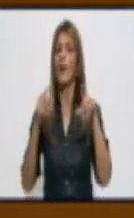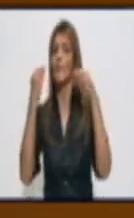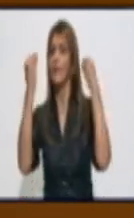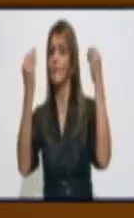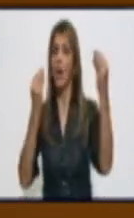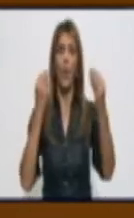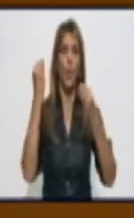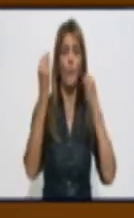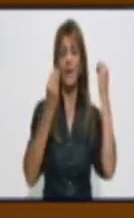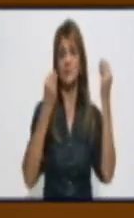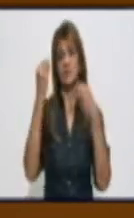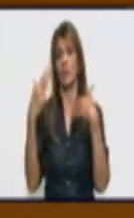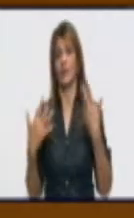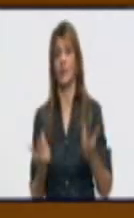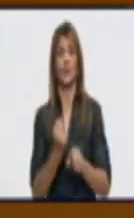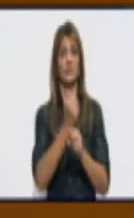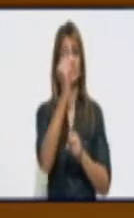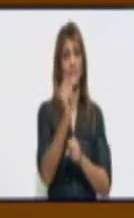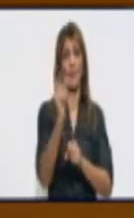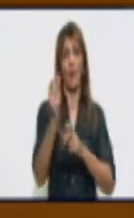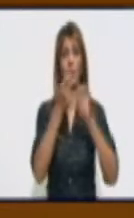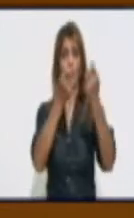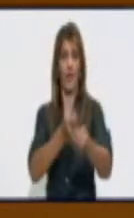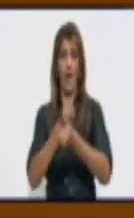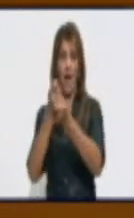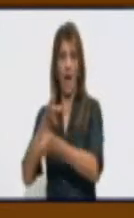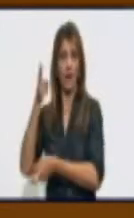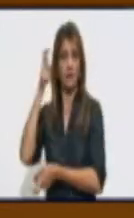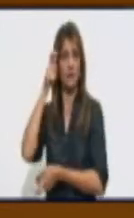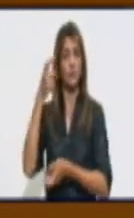preocupaciones que tenían los productores, que tiene la población.